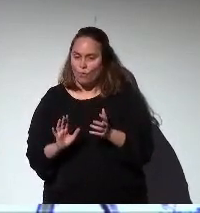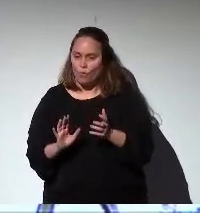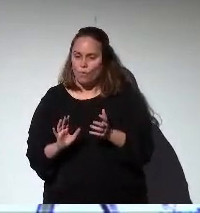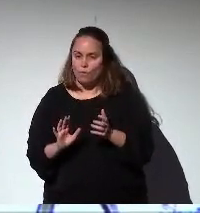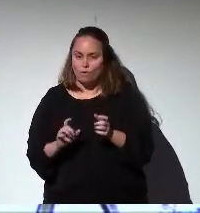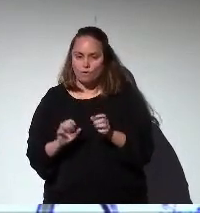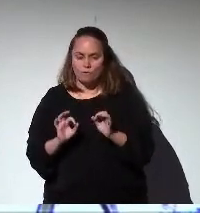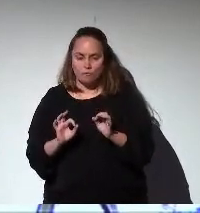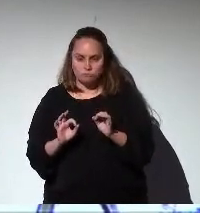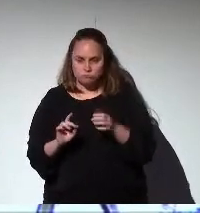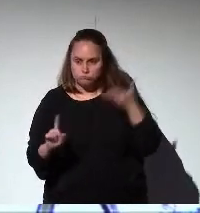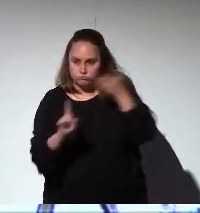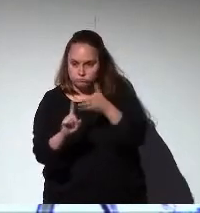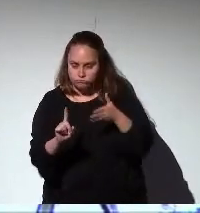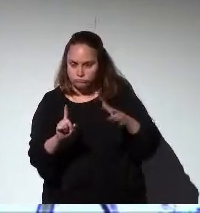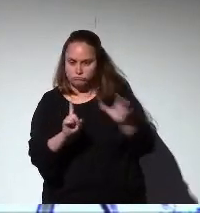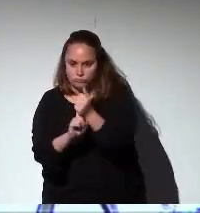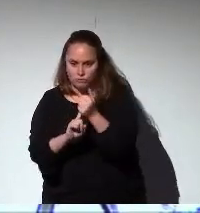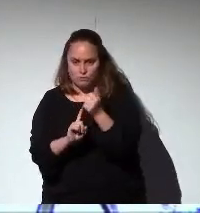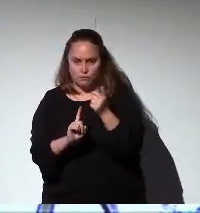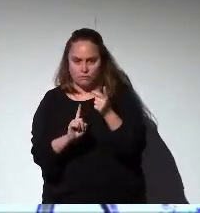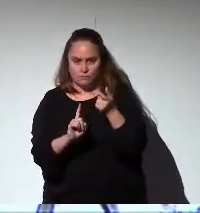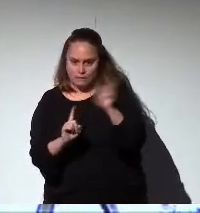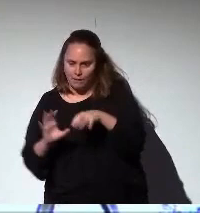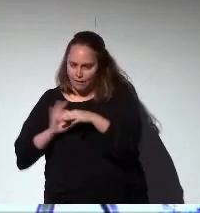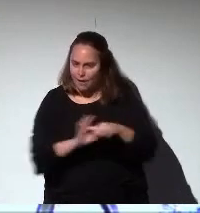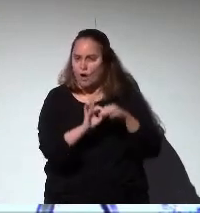las organizaciones y por tanto también el avance de los ODS.